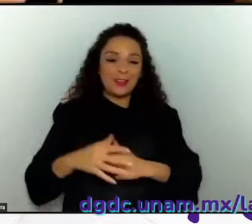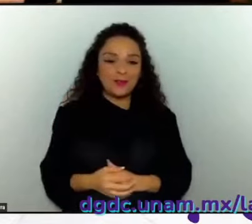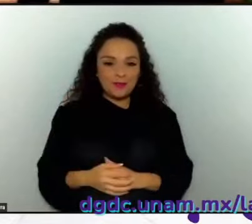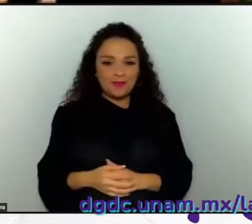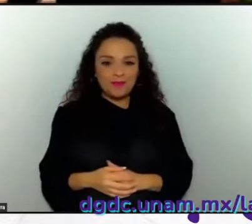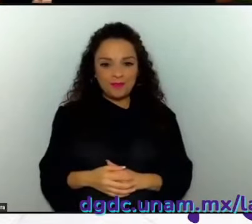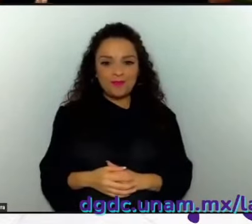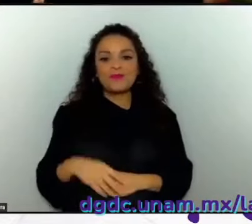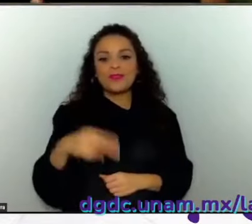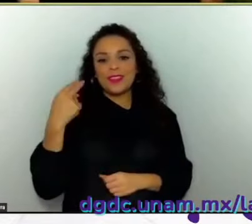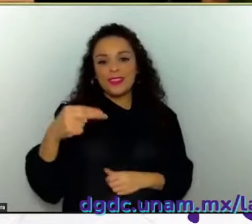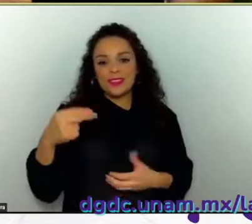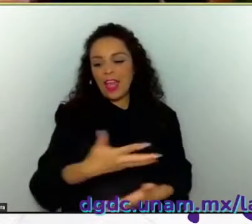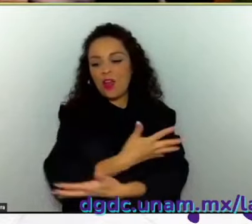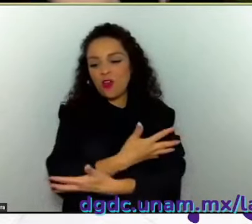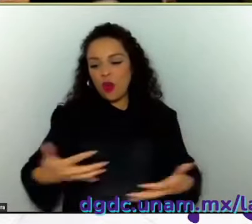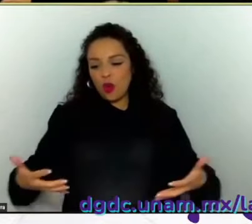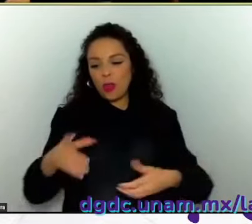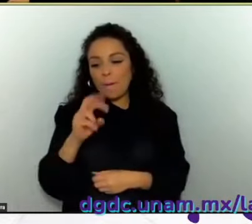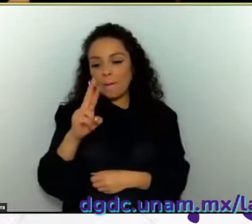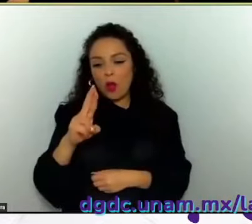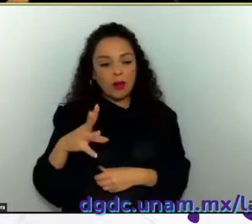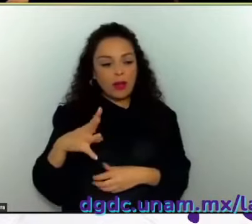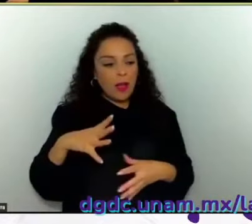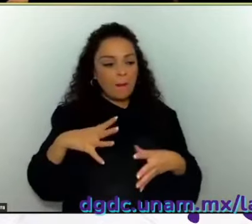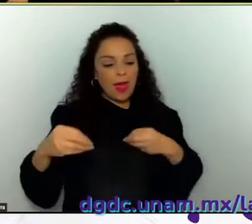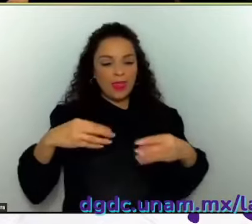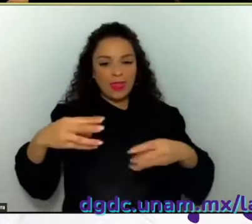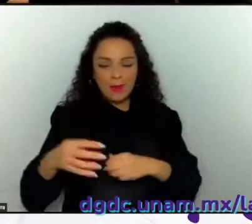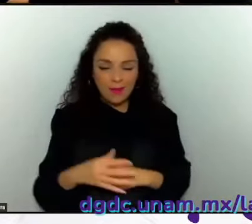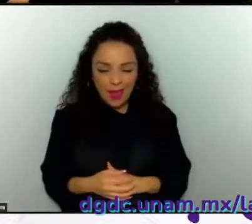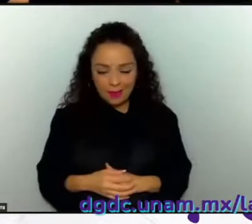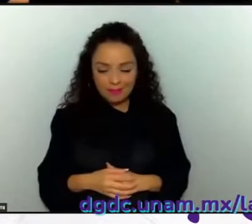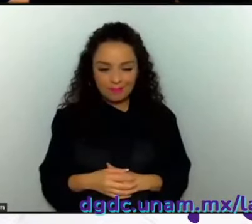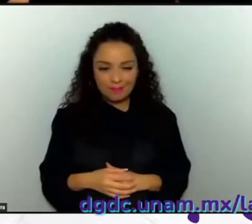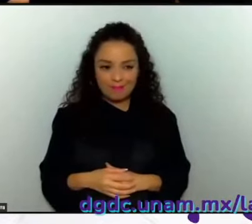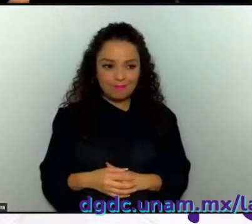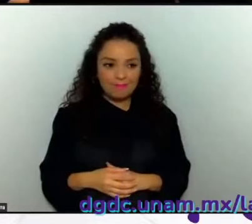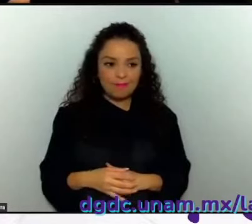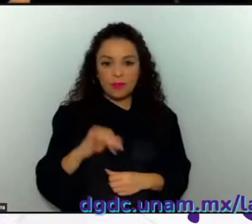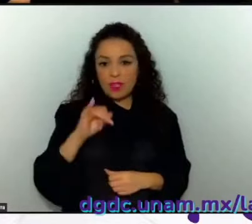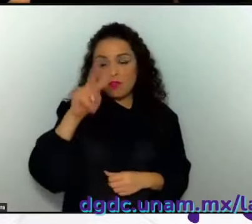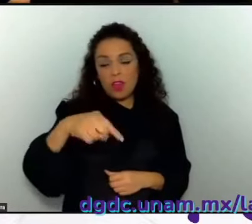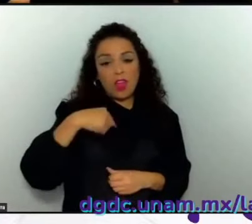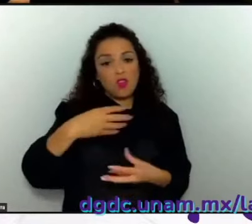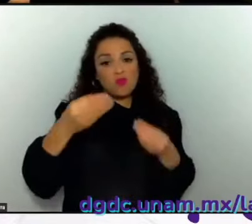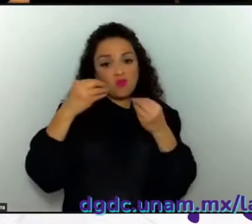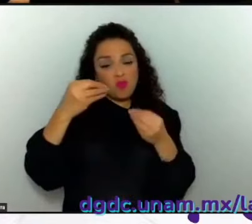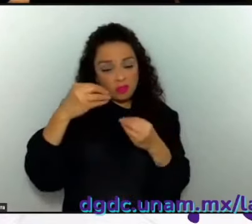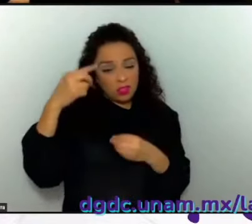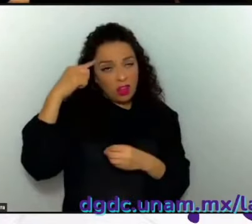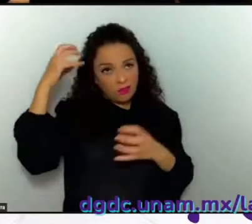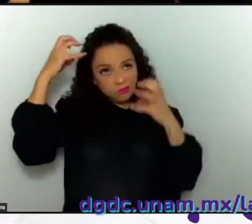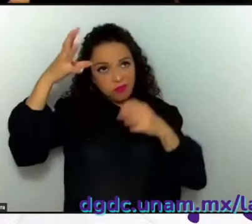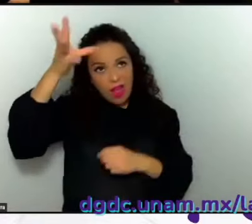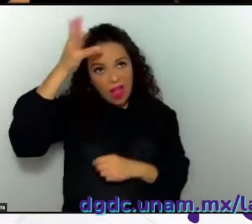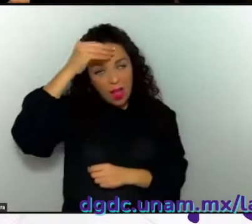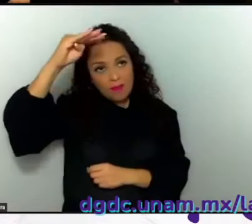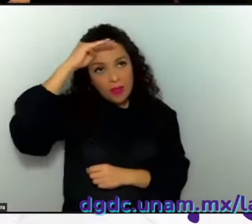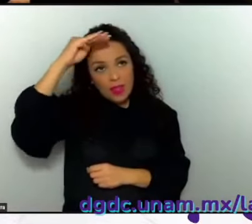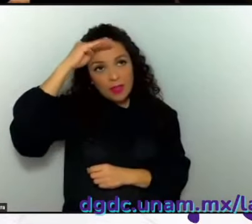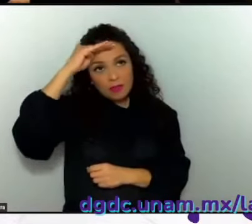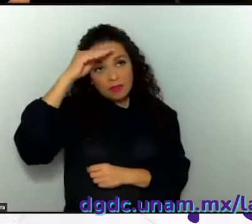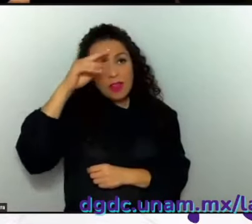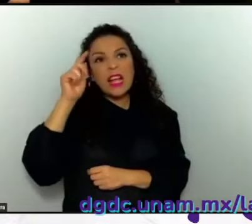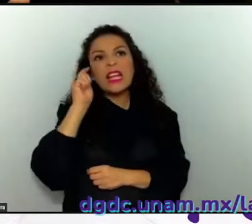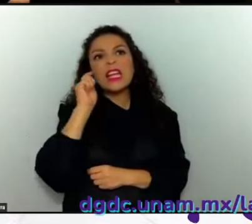Se llama gordura pandémica. Sí, bueno, a mí me ha dejado muchas reflexiones acerca de qué es lo importante en la vida.